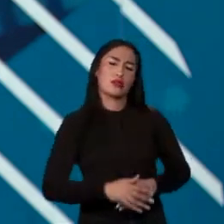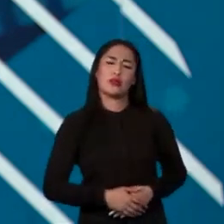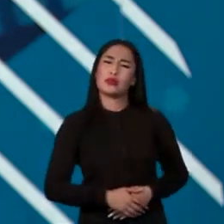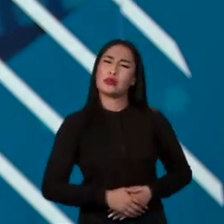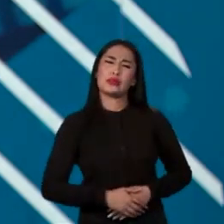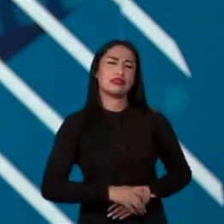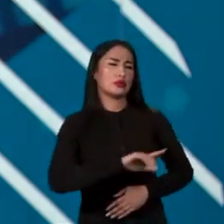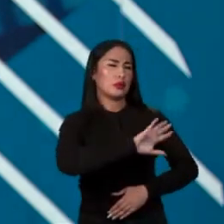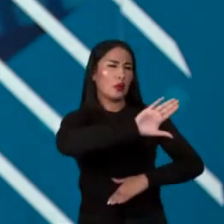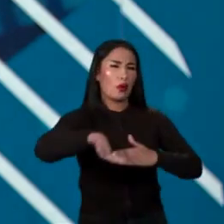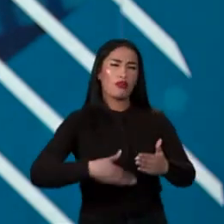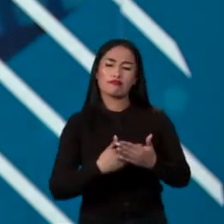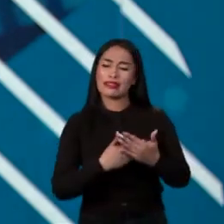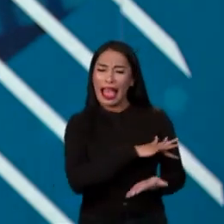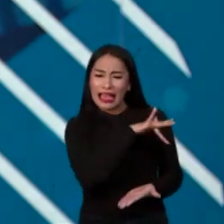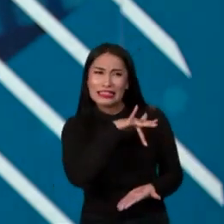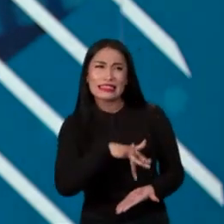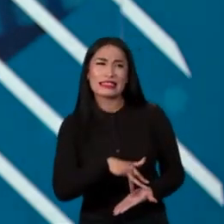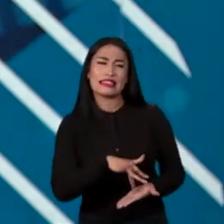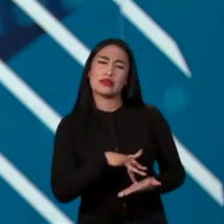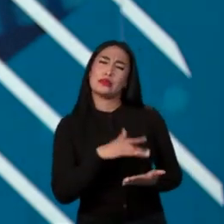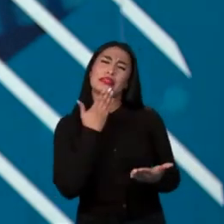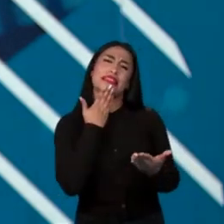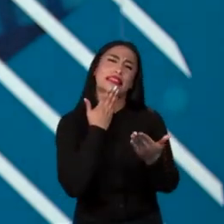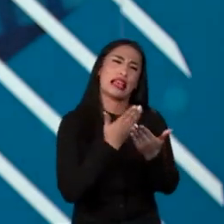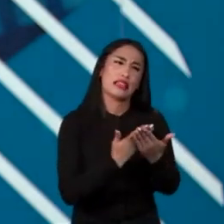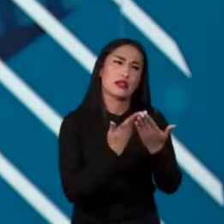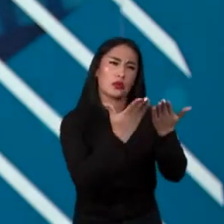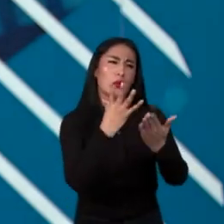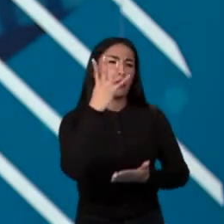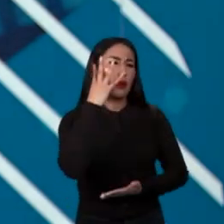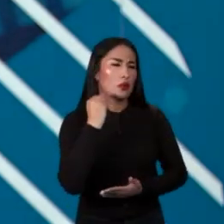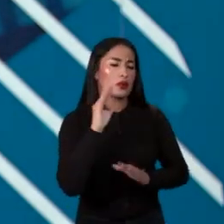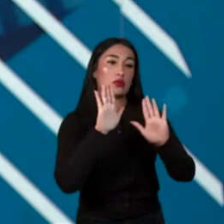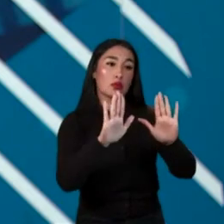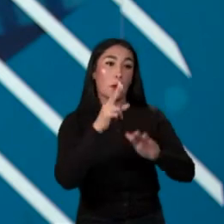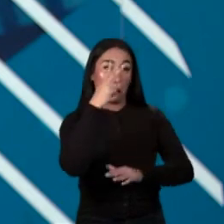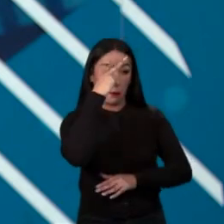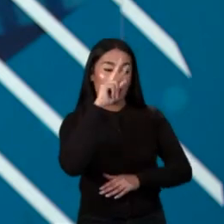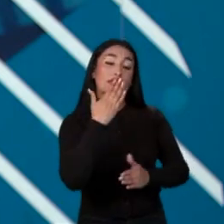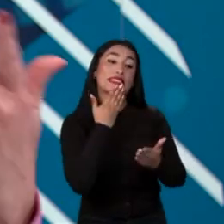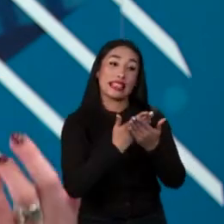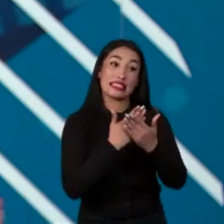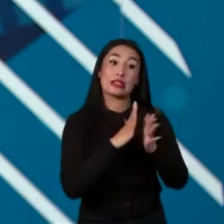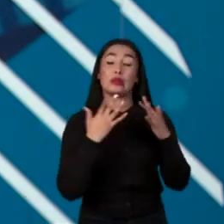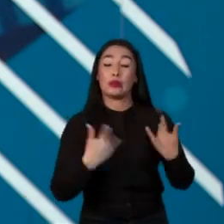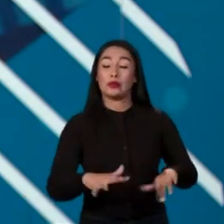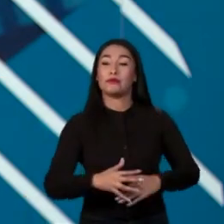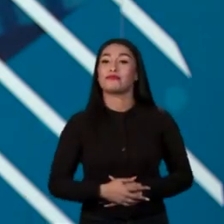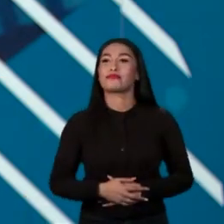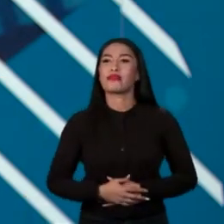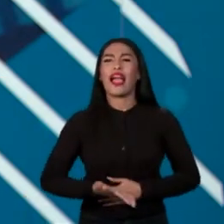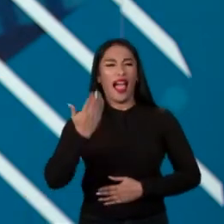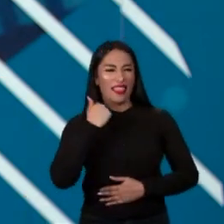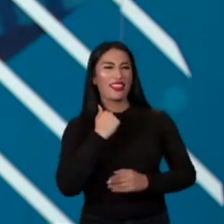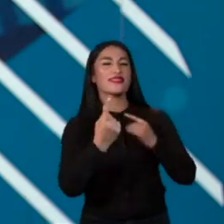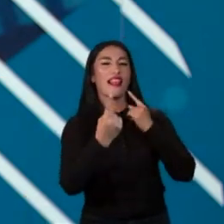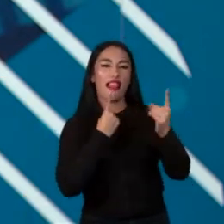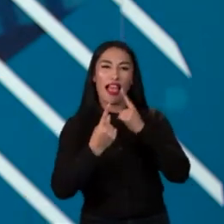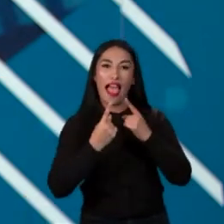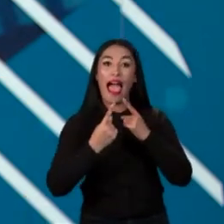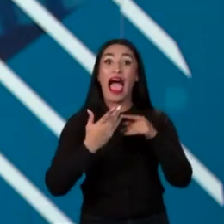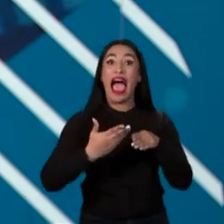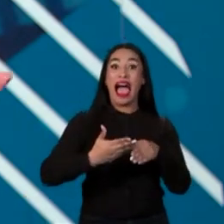acá con nosotros. Siempre valoramos mucho la experiencia del TEC de Monterrey y tuvimos unas conversaciones